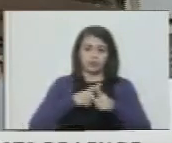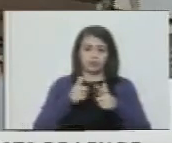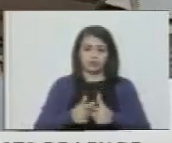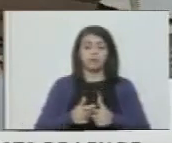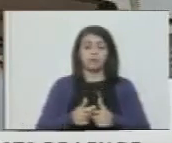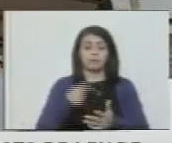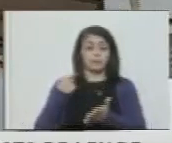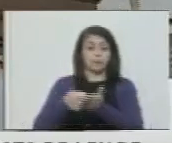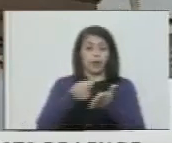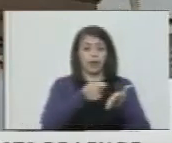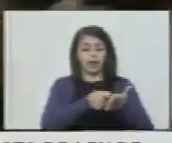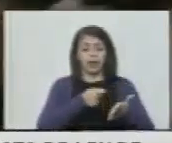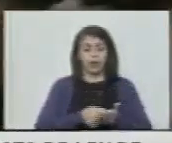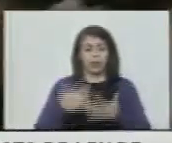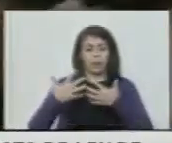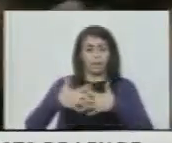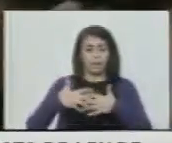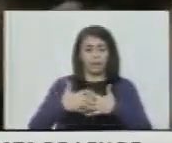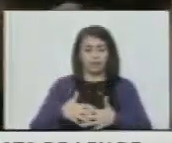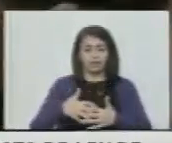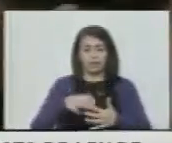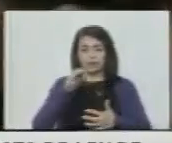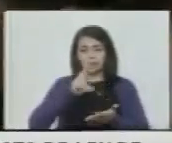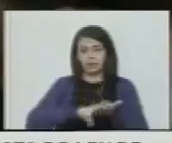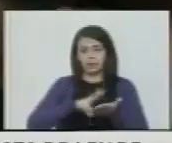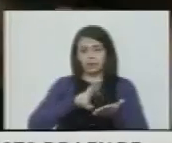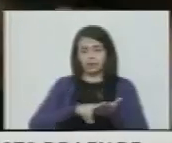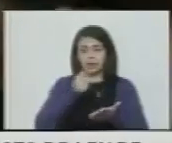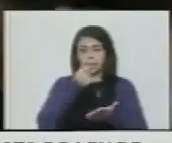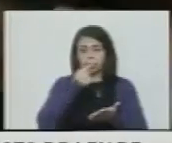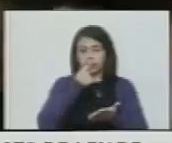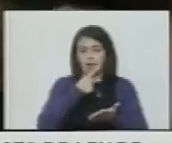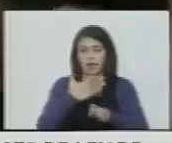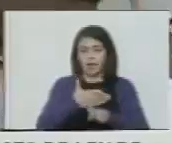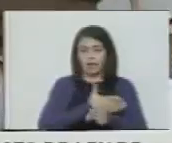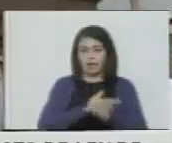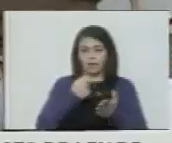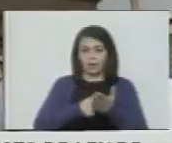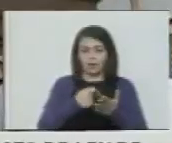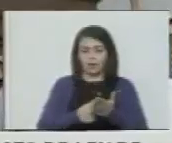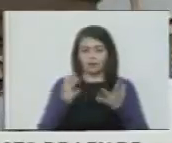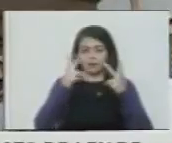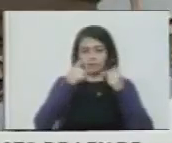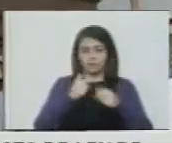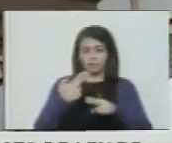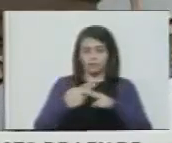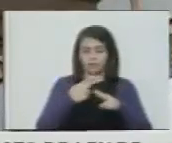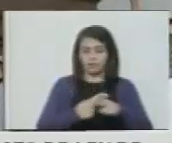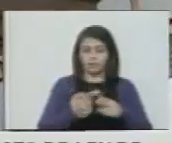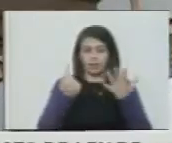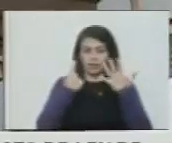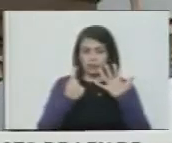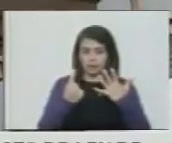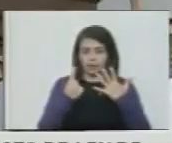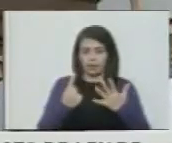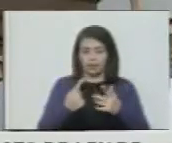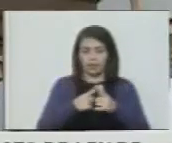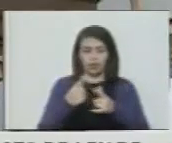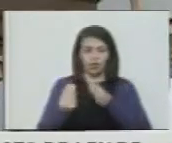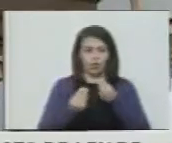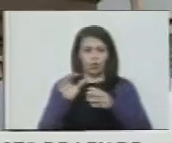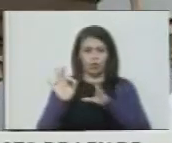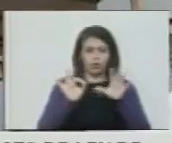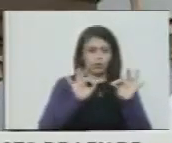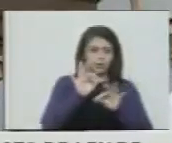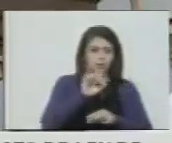la indemnización que pagará la empresa del seguro de medicina prepagada o administradora de riesgo. 6. Canales